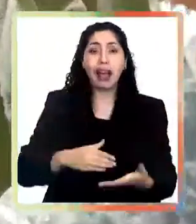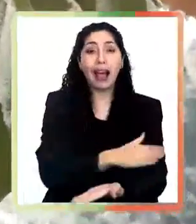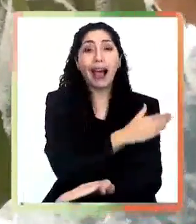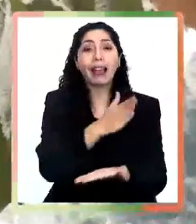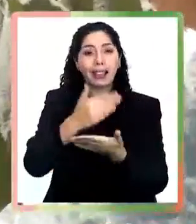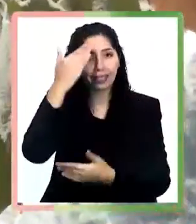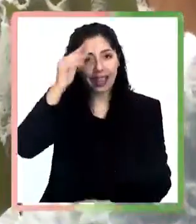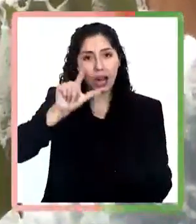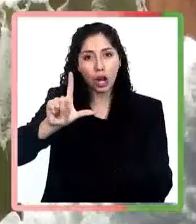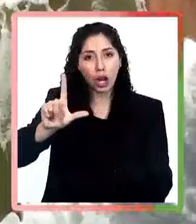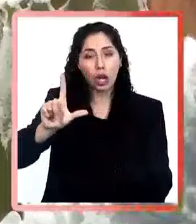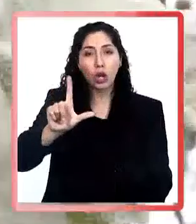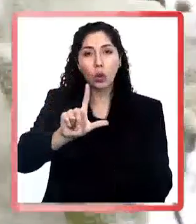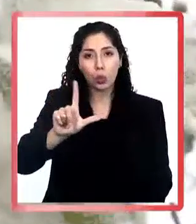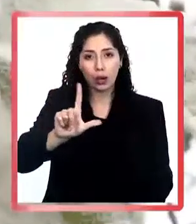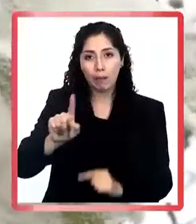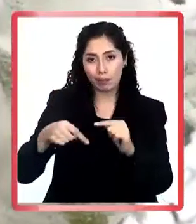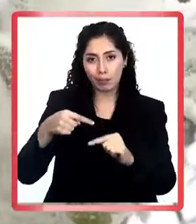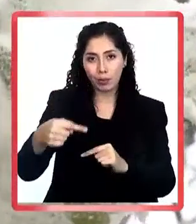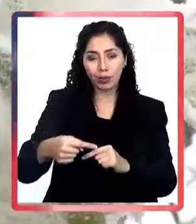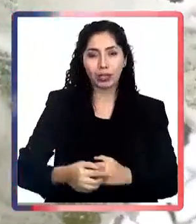hasta el lunes próximo